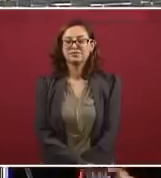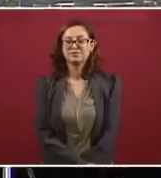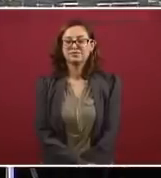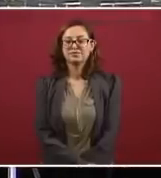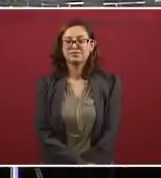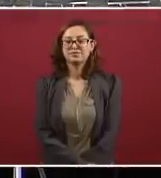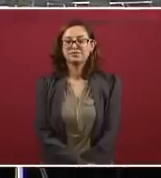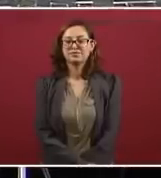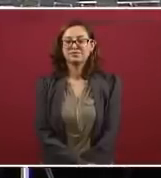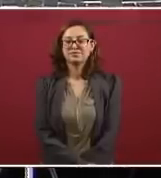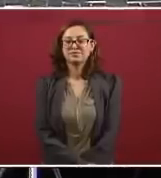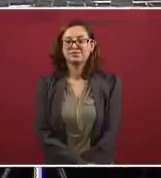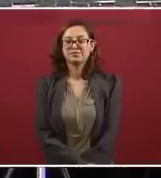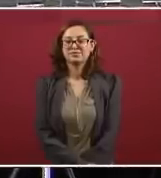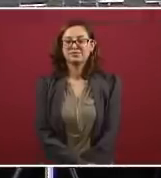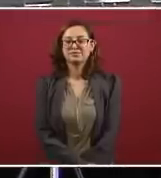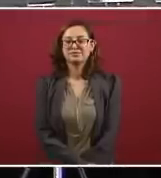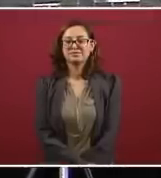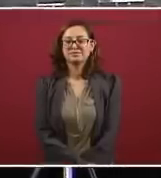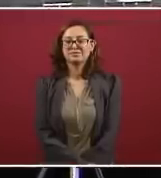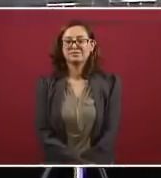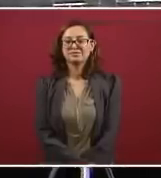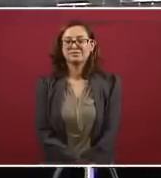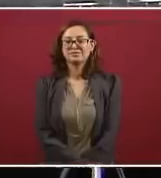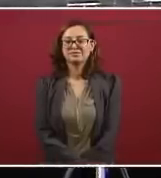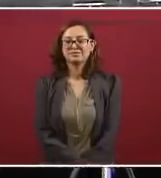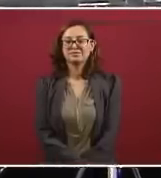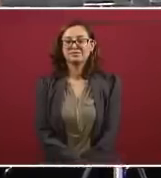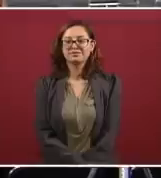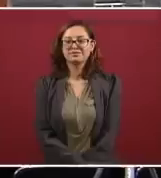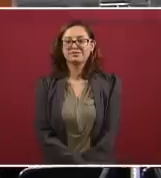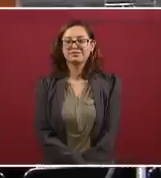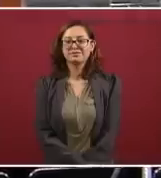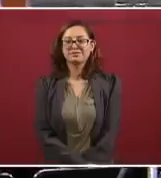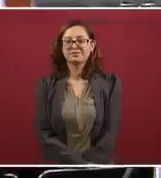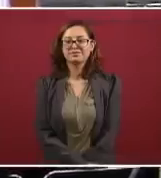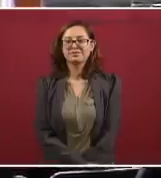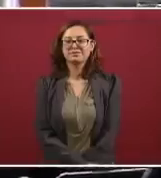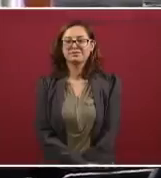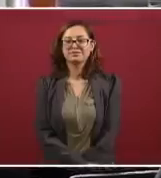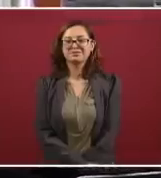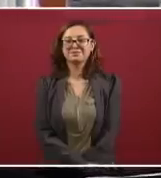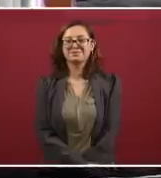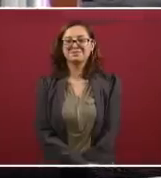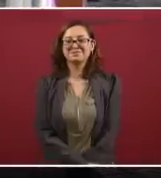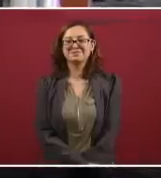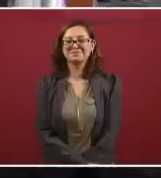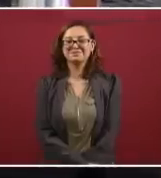Sonrían a las cámaras.